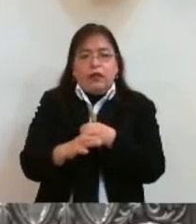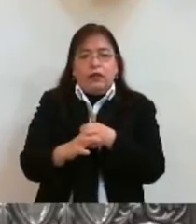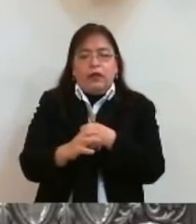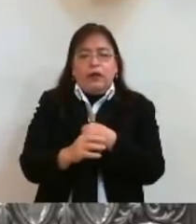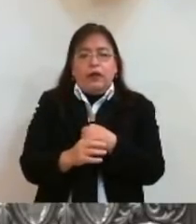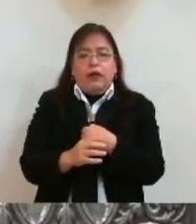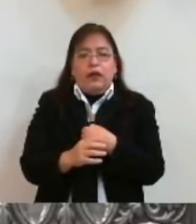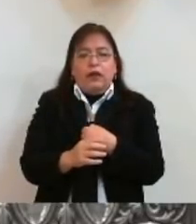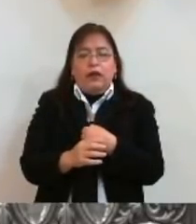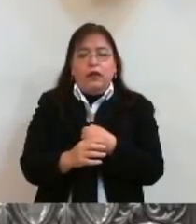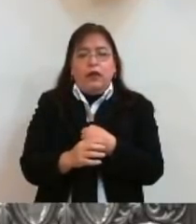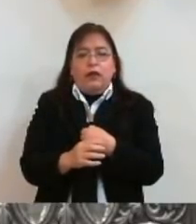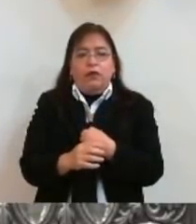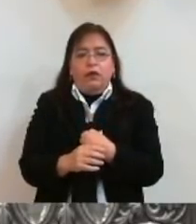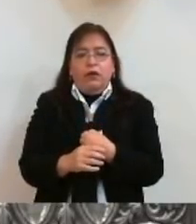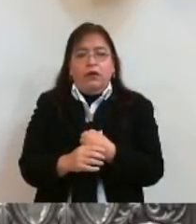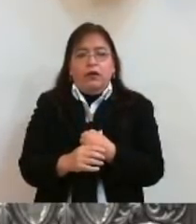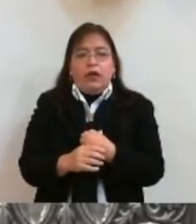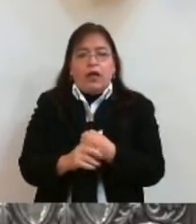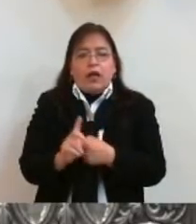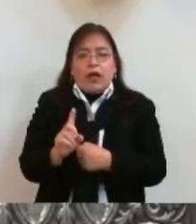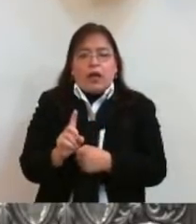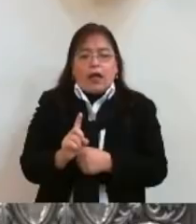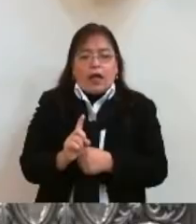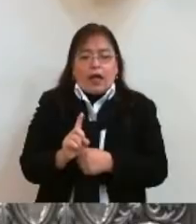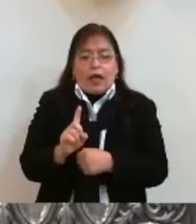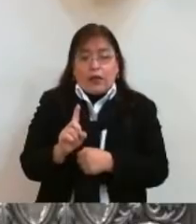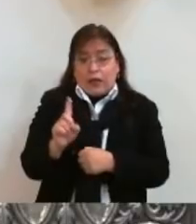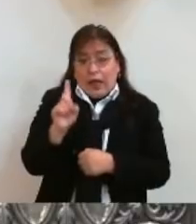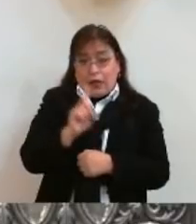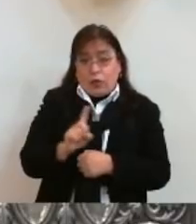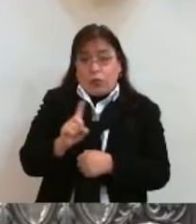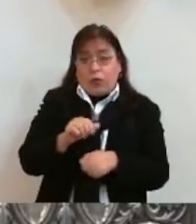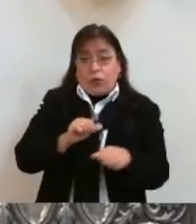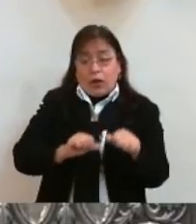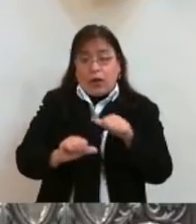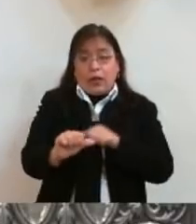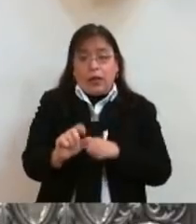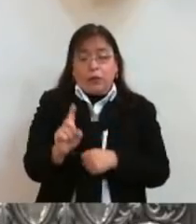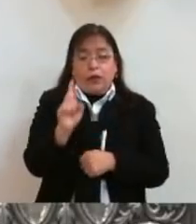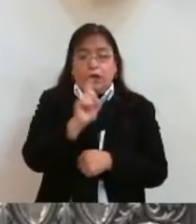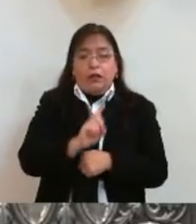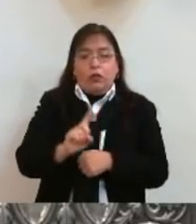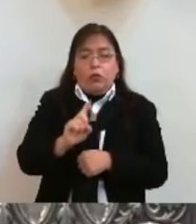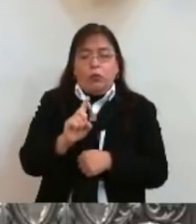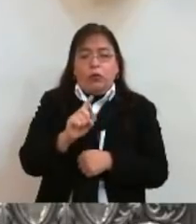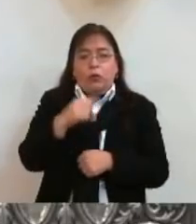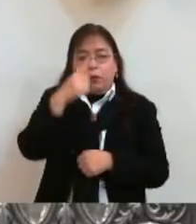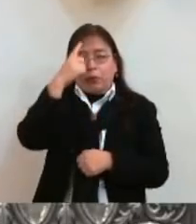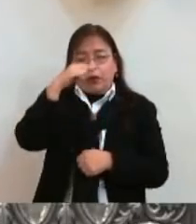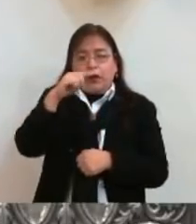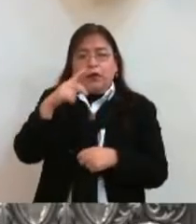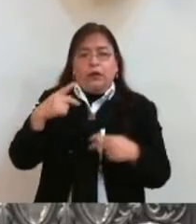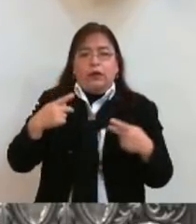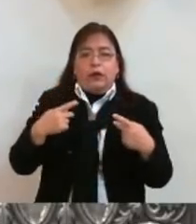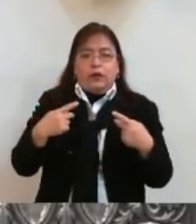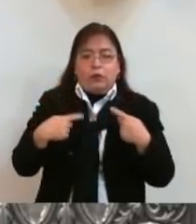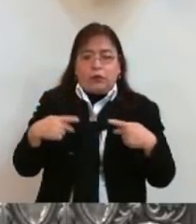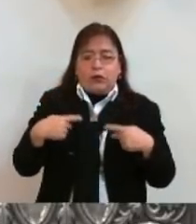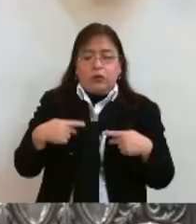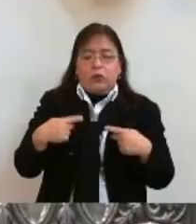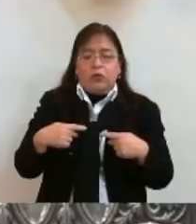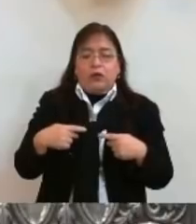las tenemos que pasar al domingo más cercano para que los fieles puedan